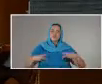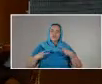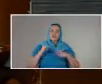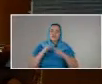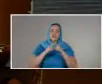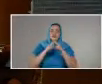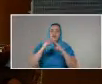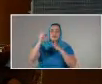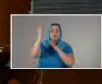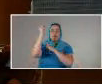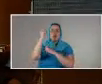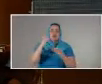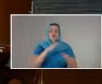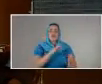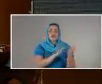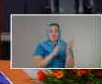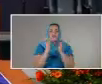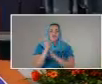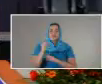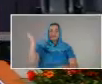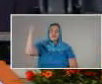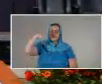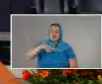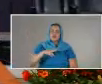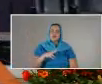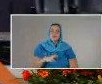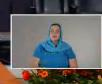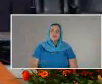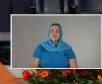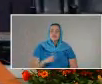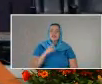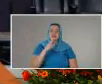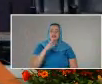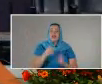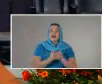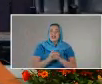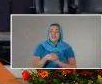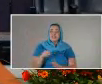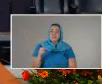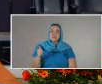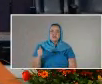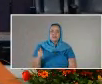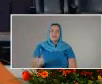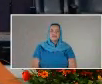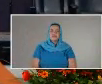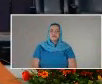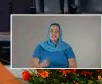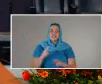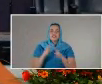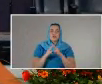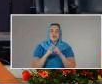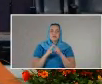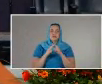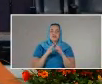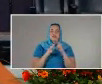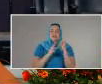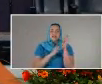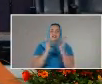de Jesús bendecimos a nuestra hermana Leti y bendecimos a su familia también. En el nombre de Cristo Jesús te lo pedimos,